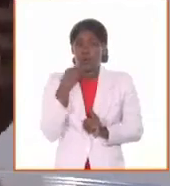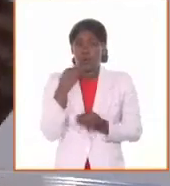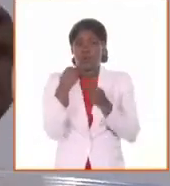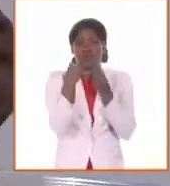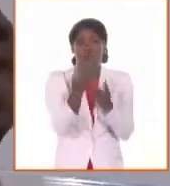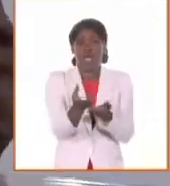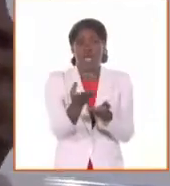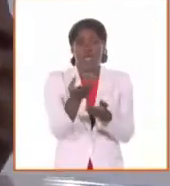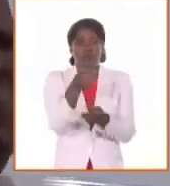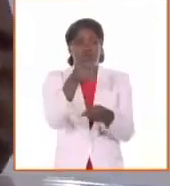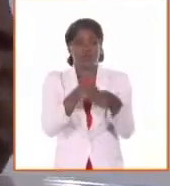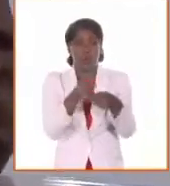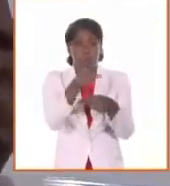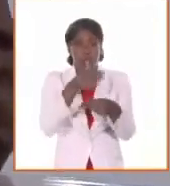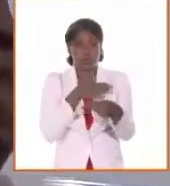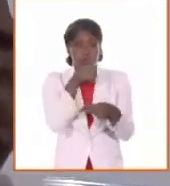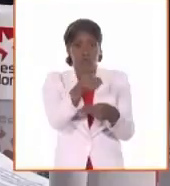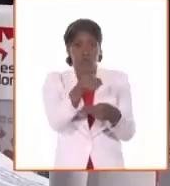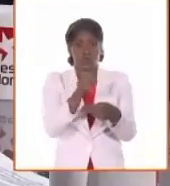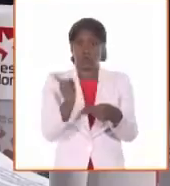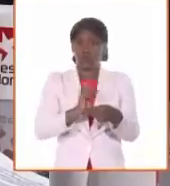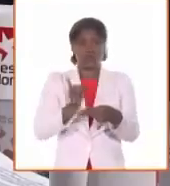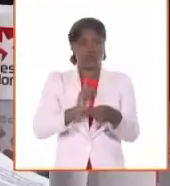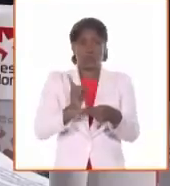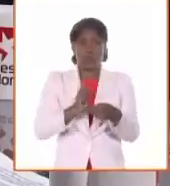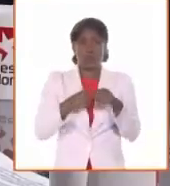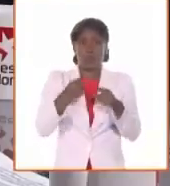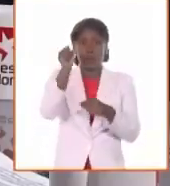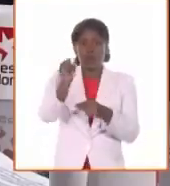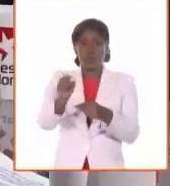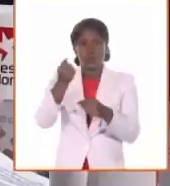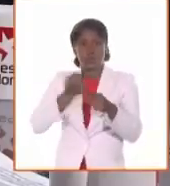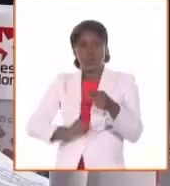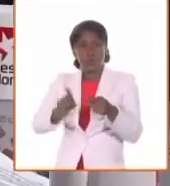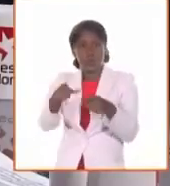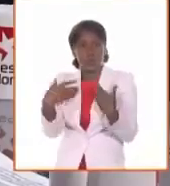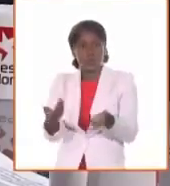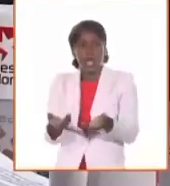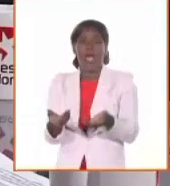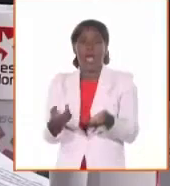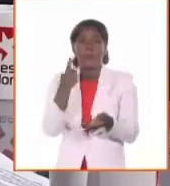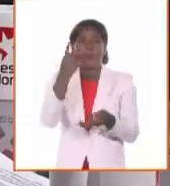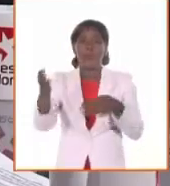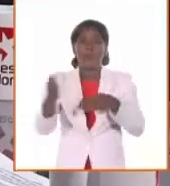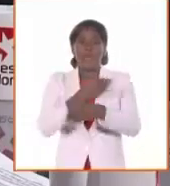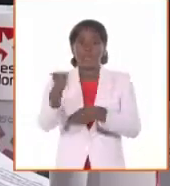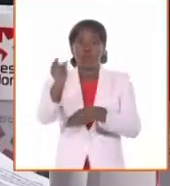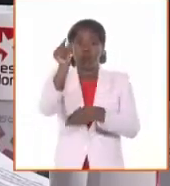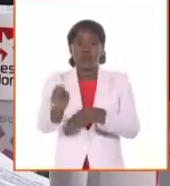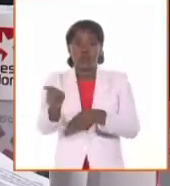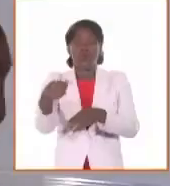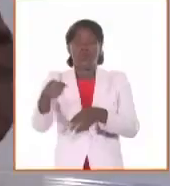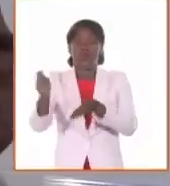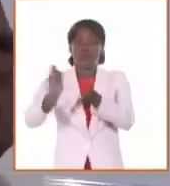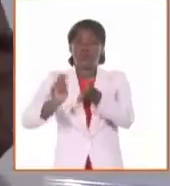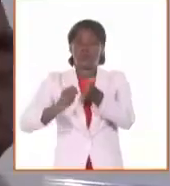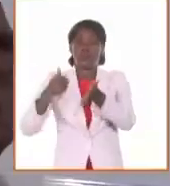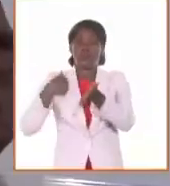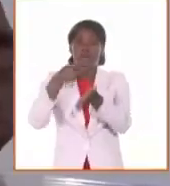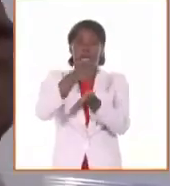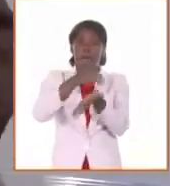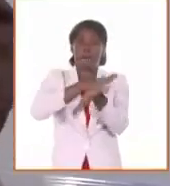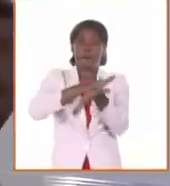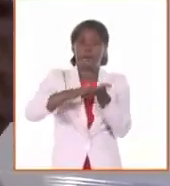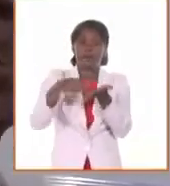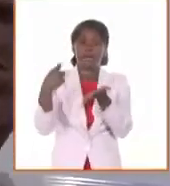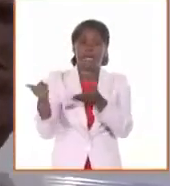ir a solicitar una certificación de nacimiento suya si usted a mí no me otorga un poder especial para que yo vaya a hacerlo o no tenga un